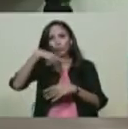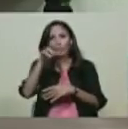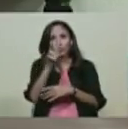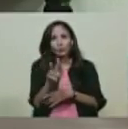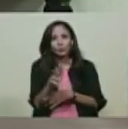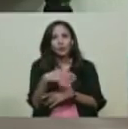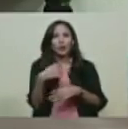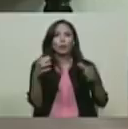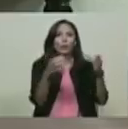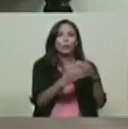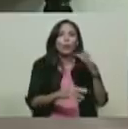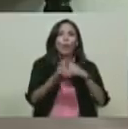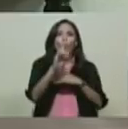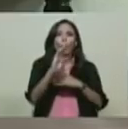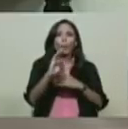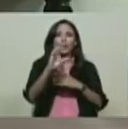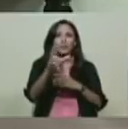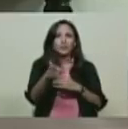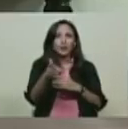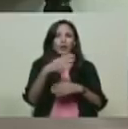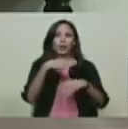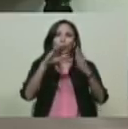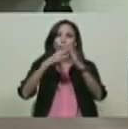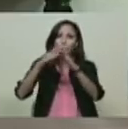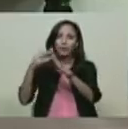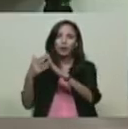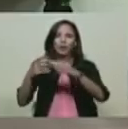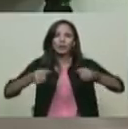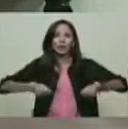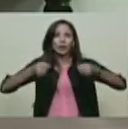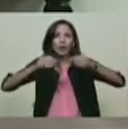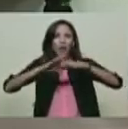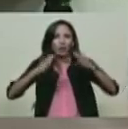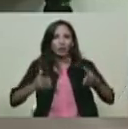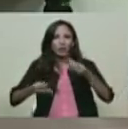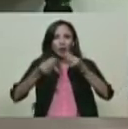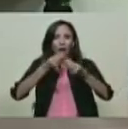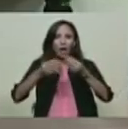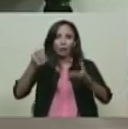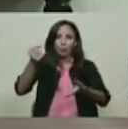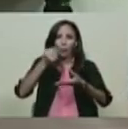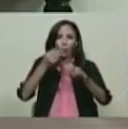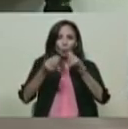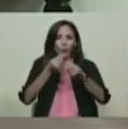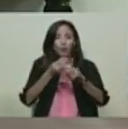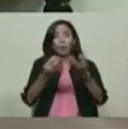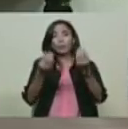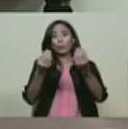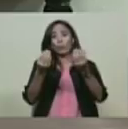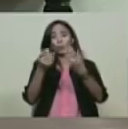de la UVC, de las comunas, de los CLAP, miles de compatriotas,